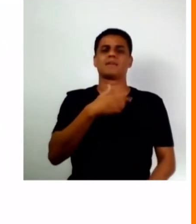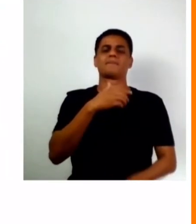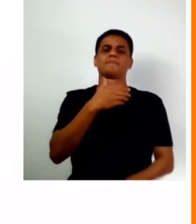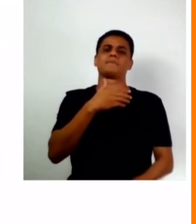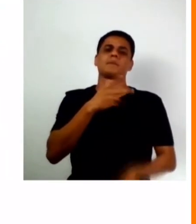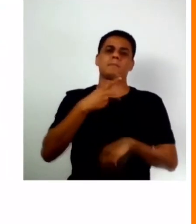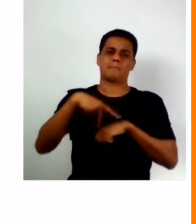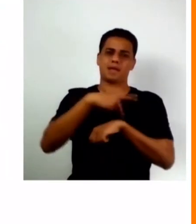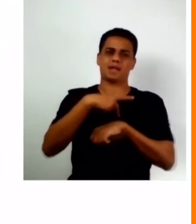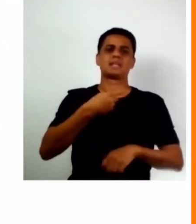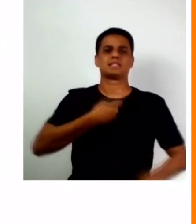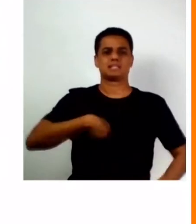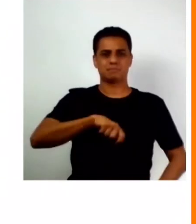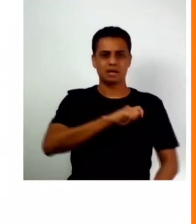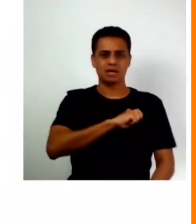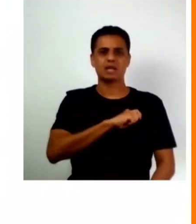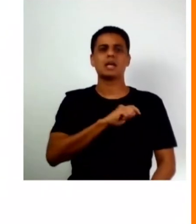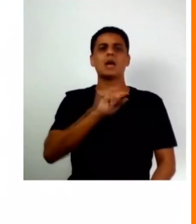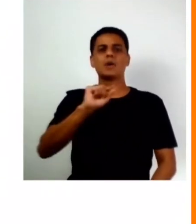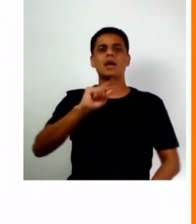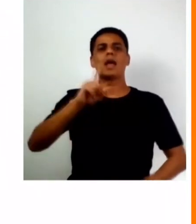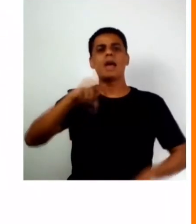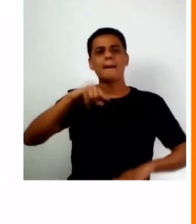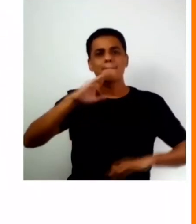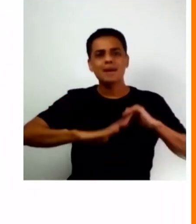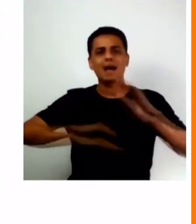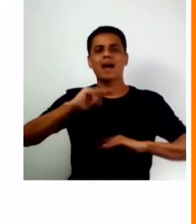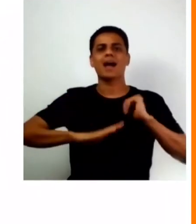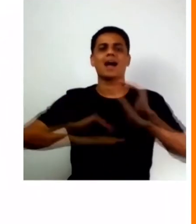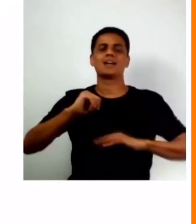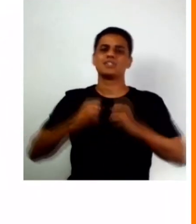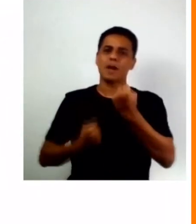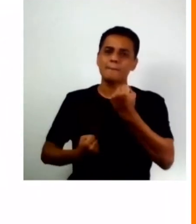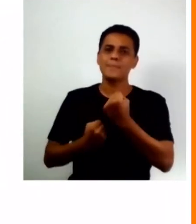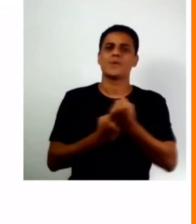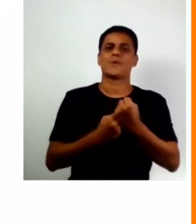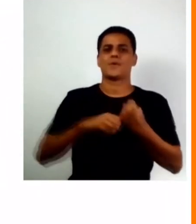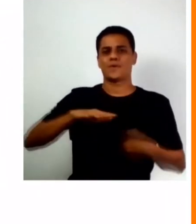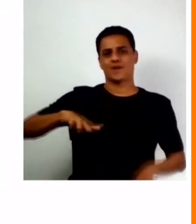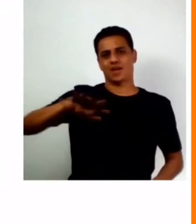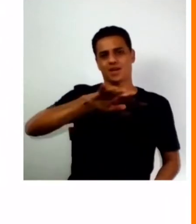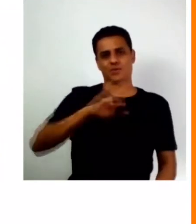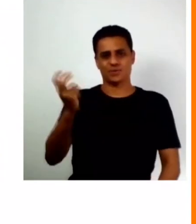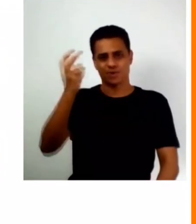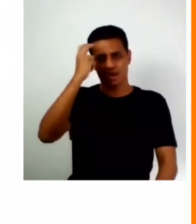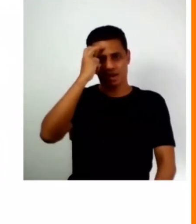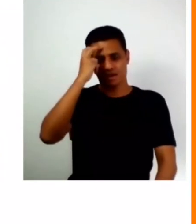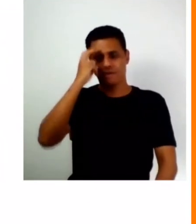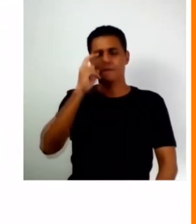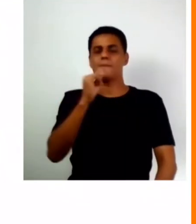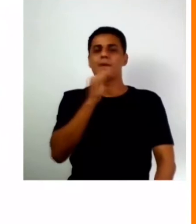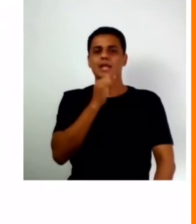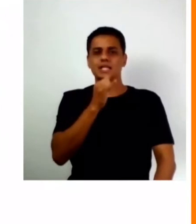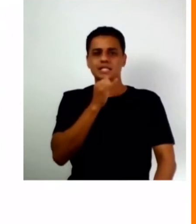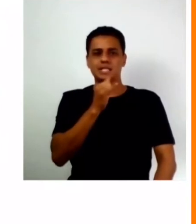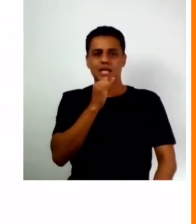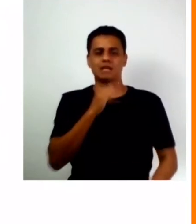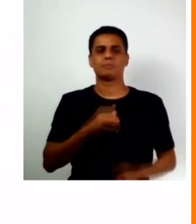fomento de prácticas sostenibles na gestión da producción cultural. Como, por exemplo, mejorar a nosa